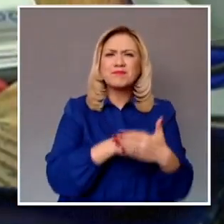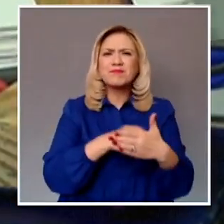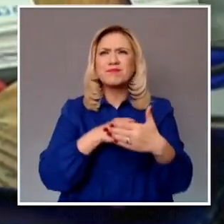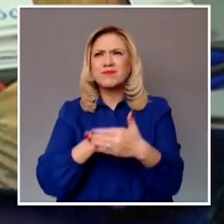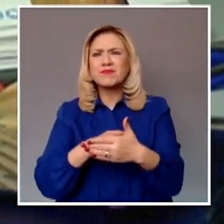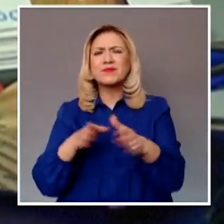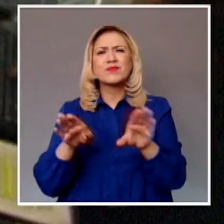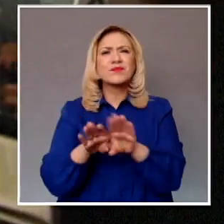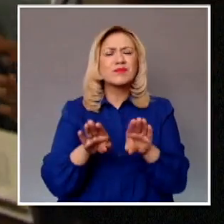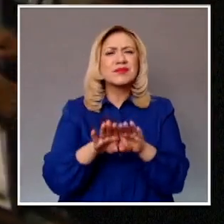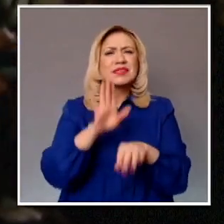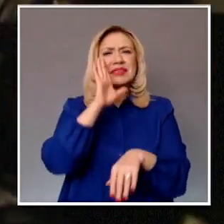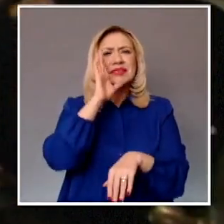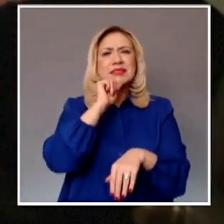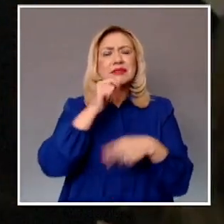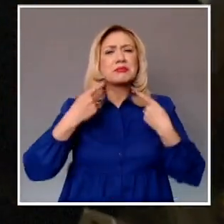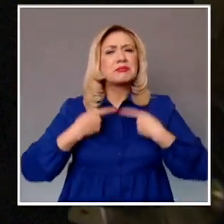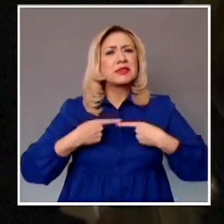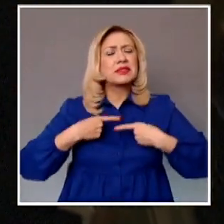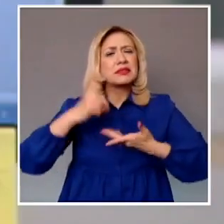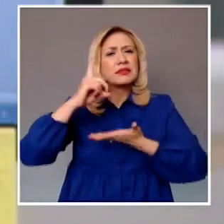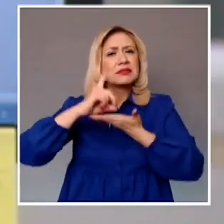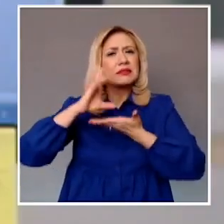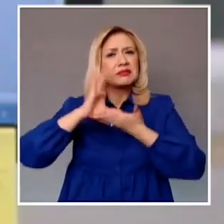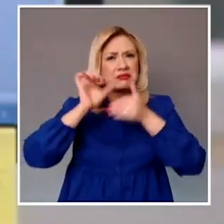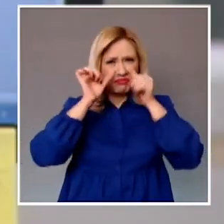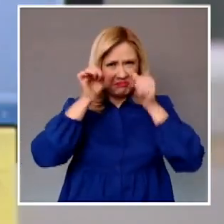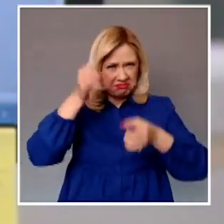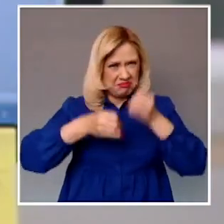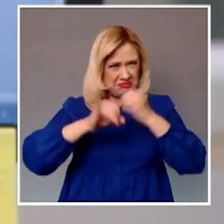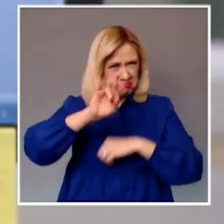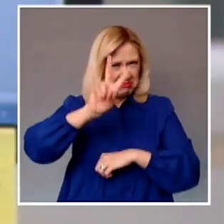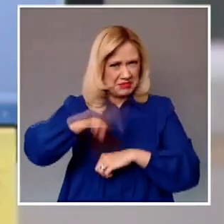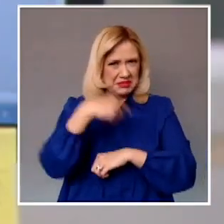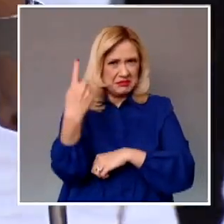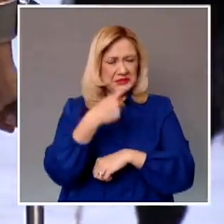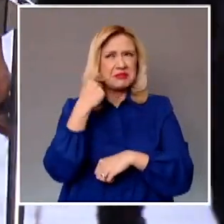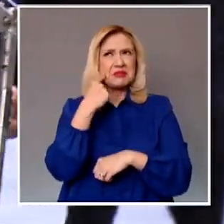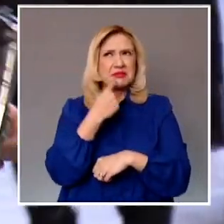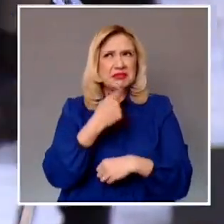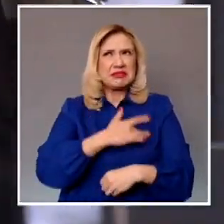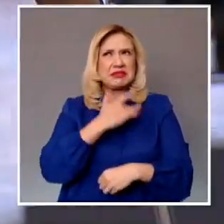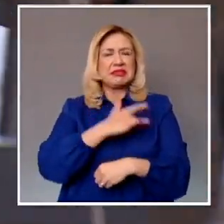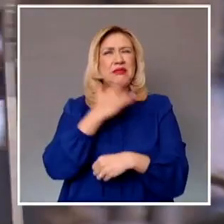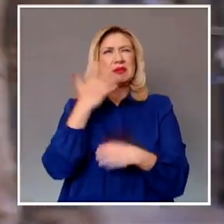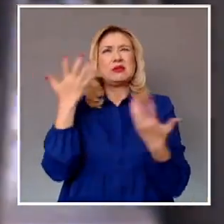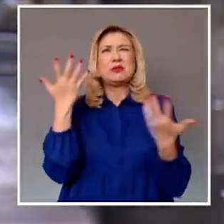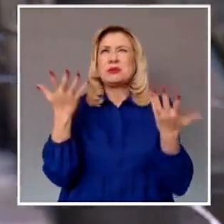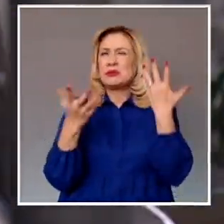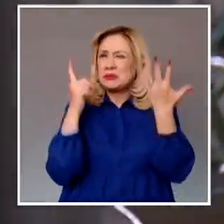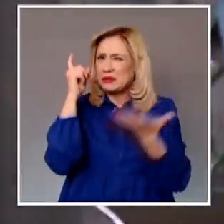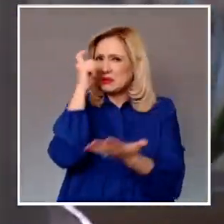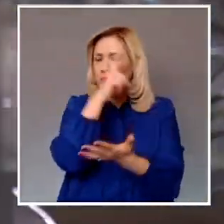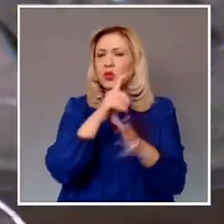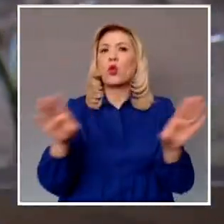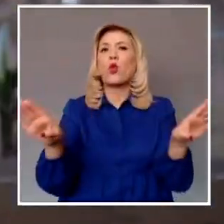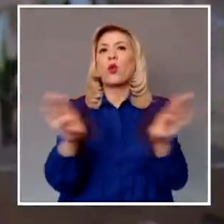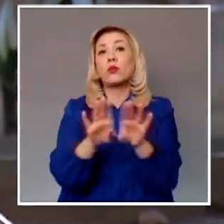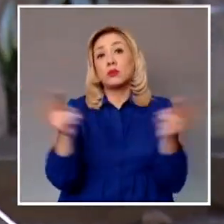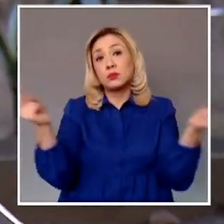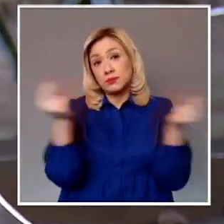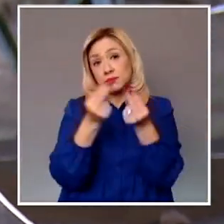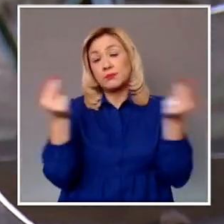de las personas con discapacidad y así permitir su plena participación en los procesos judiciales, señaló la Unidad General